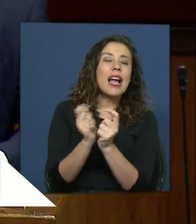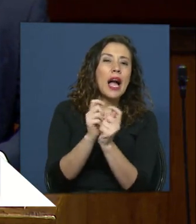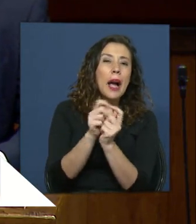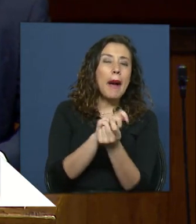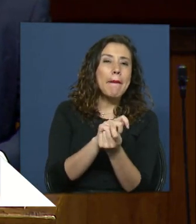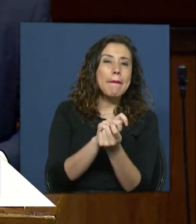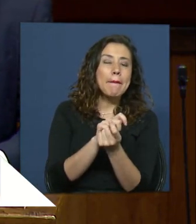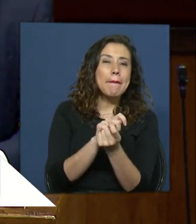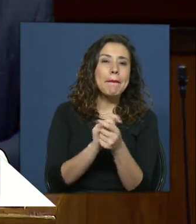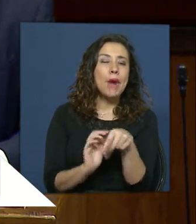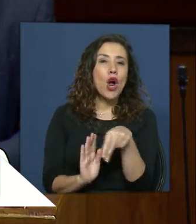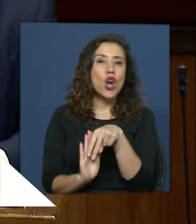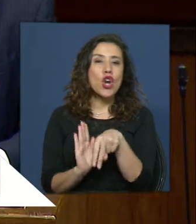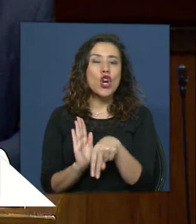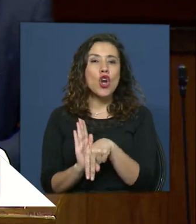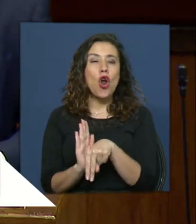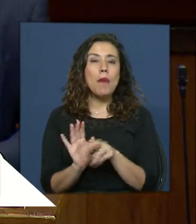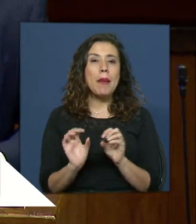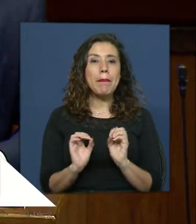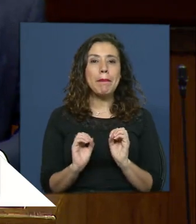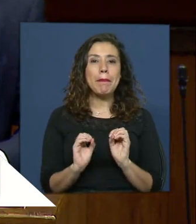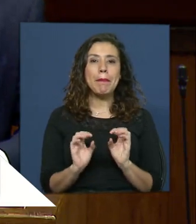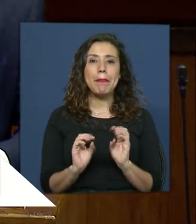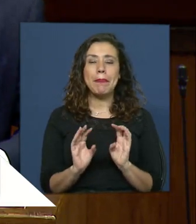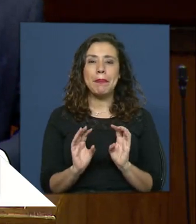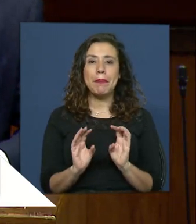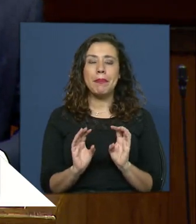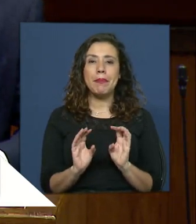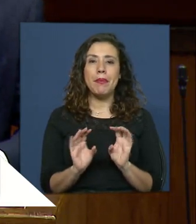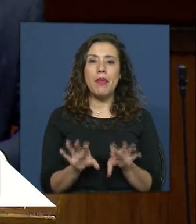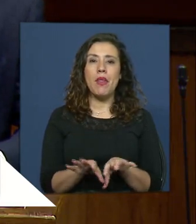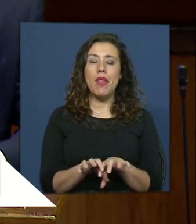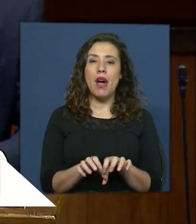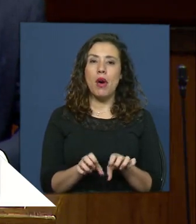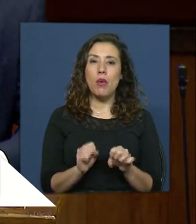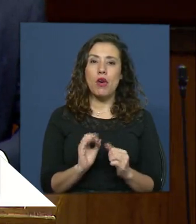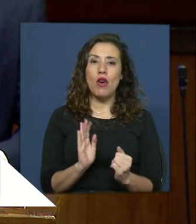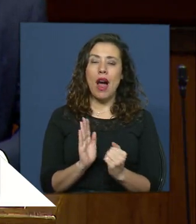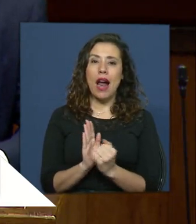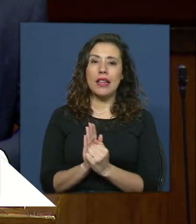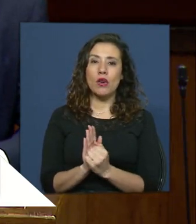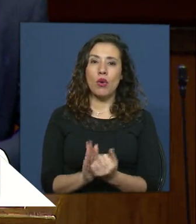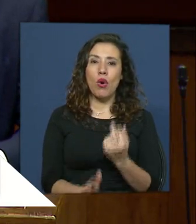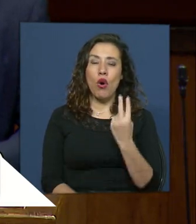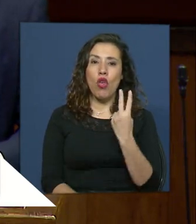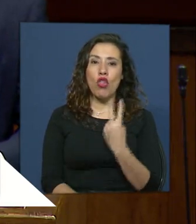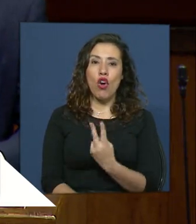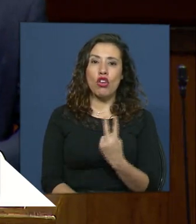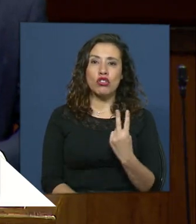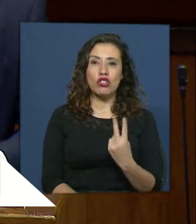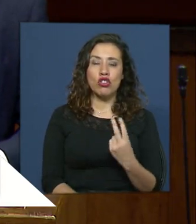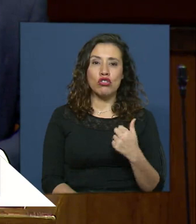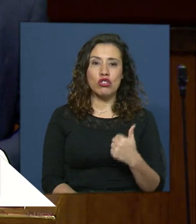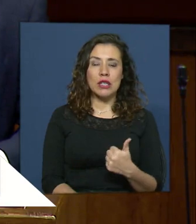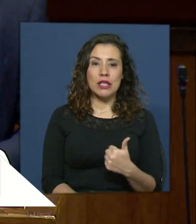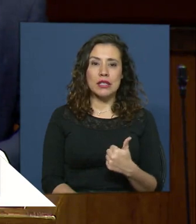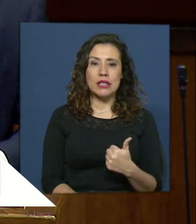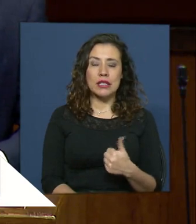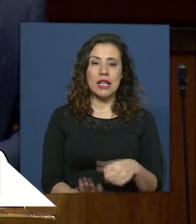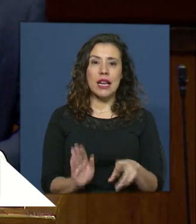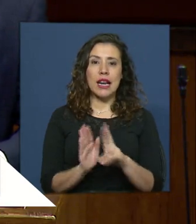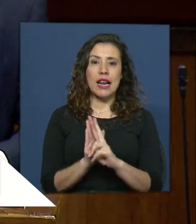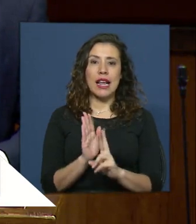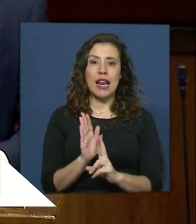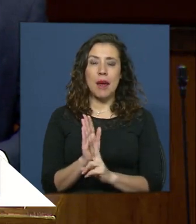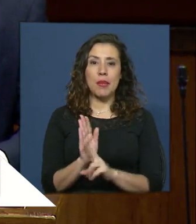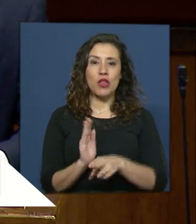modificaciones a la normativa educacional de conformidad con el artículo 226 del